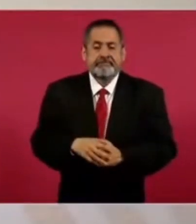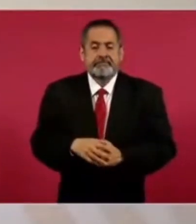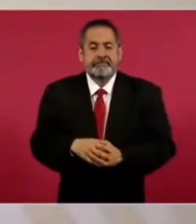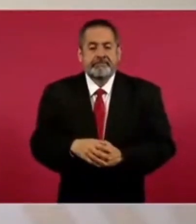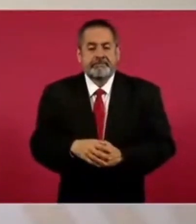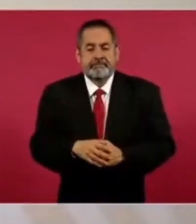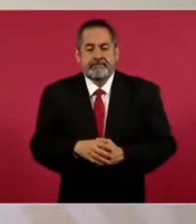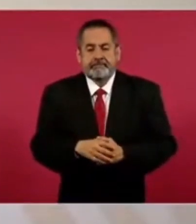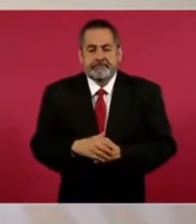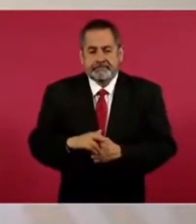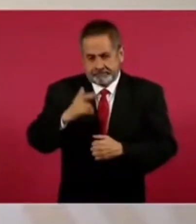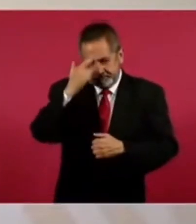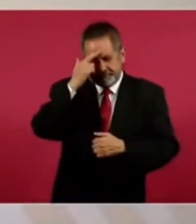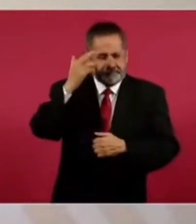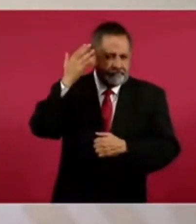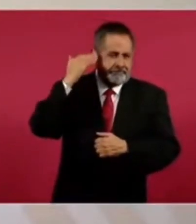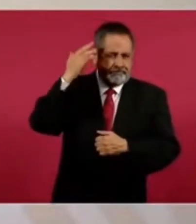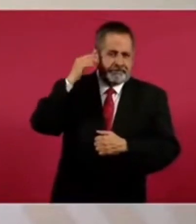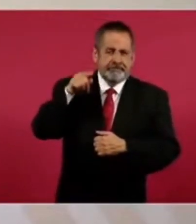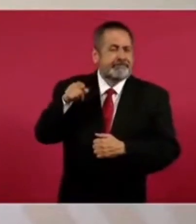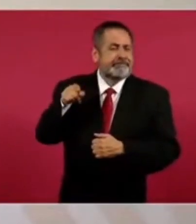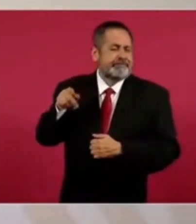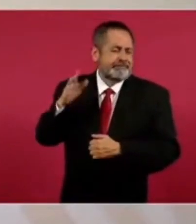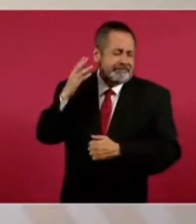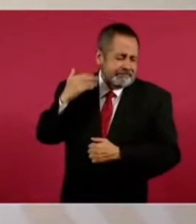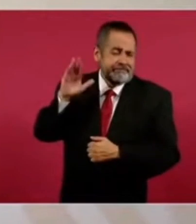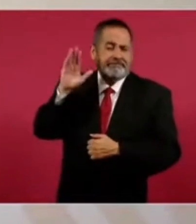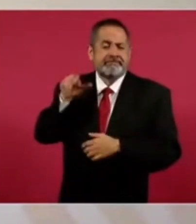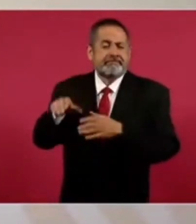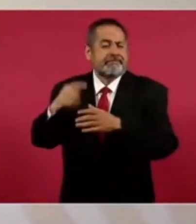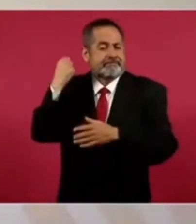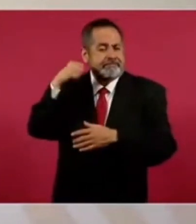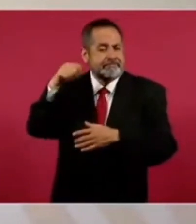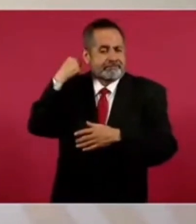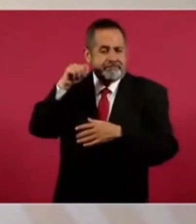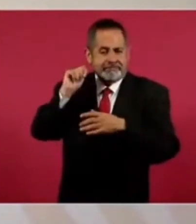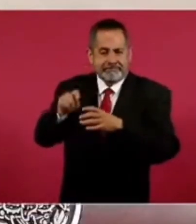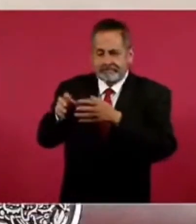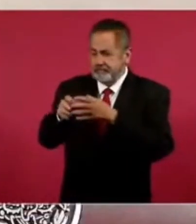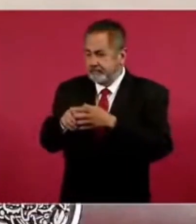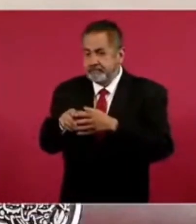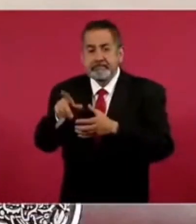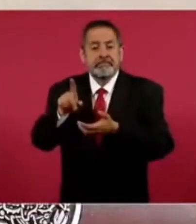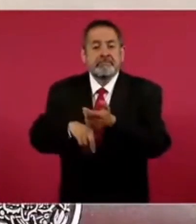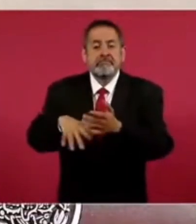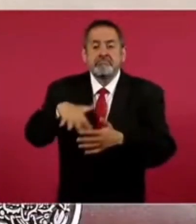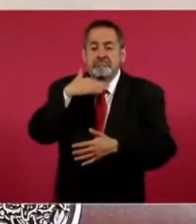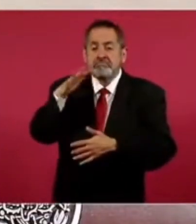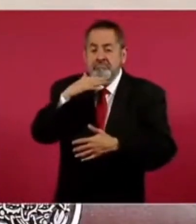preferimos salir de Tabasco. Cuando nos hacen un fraude,